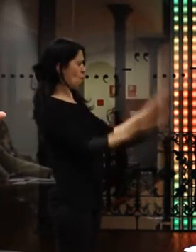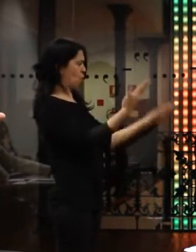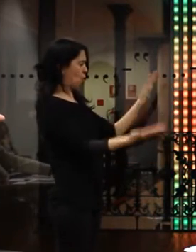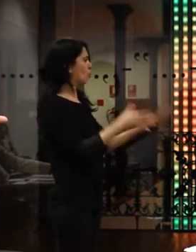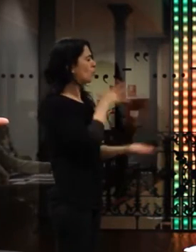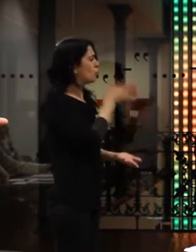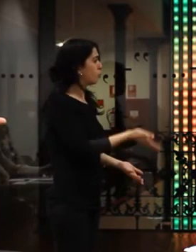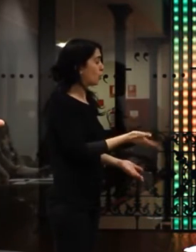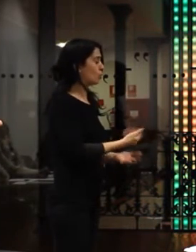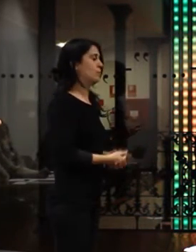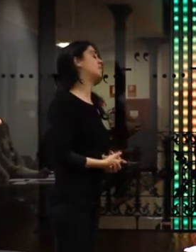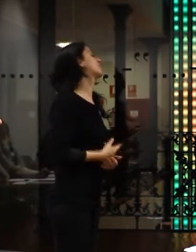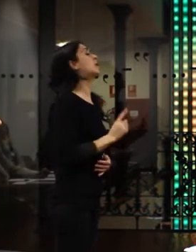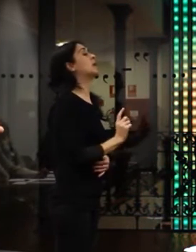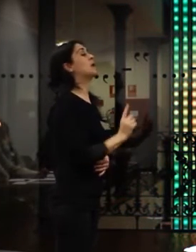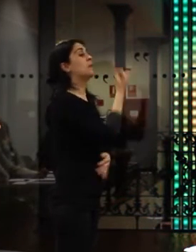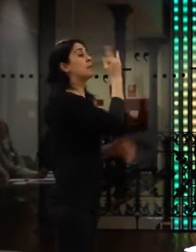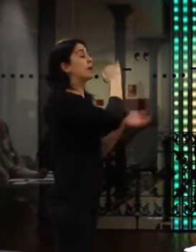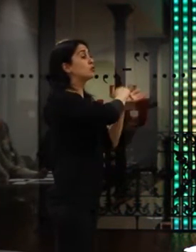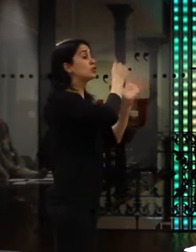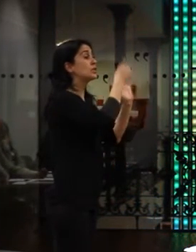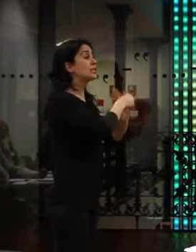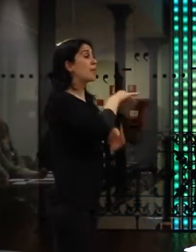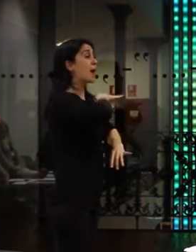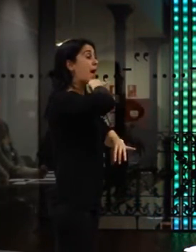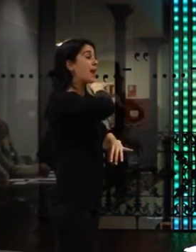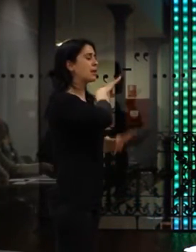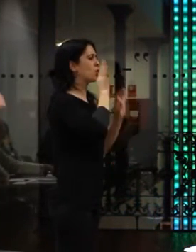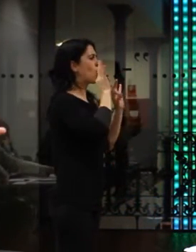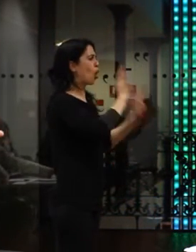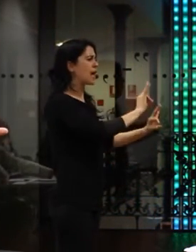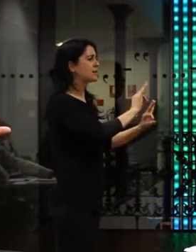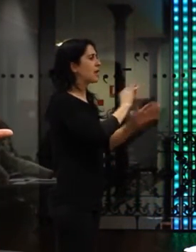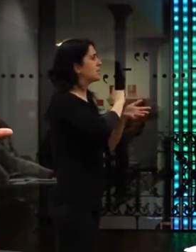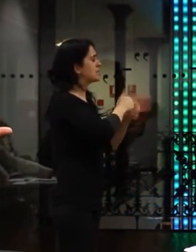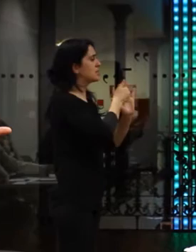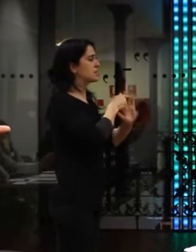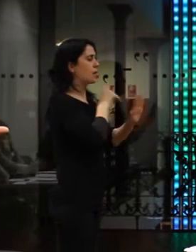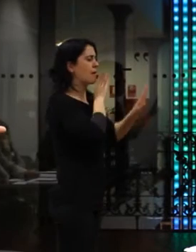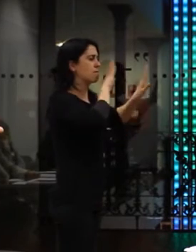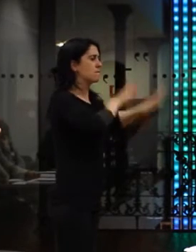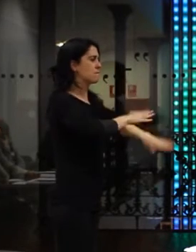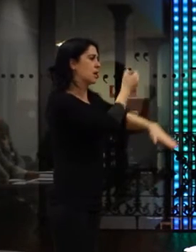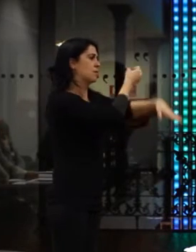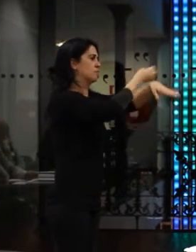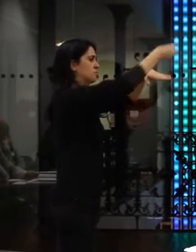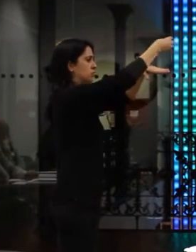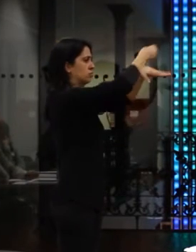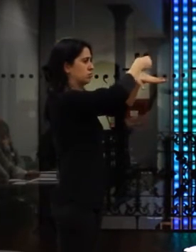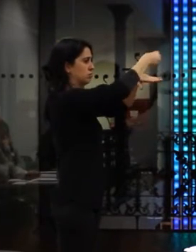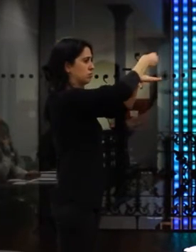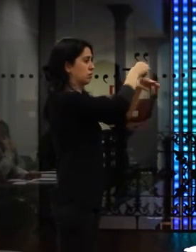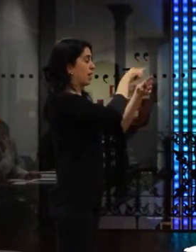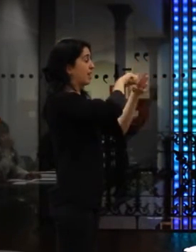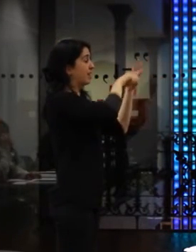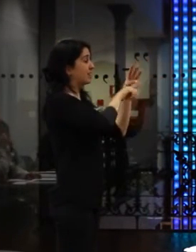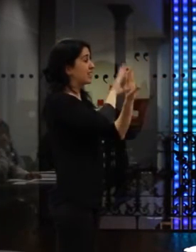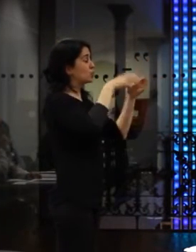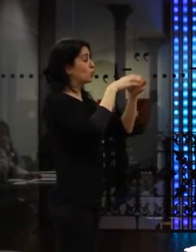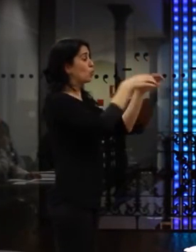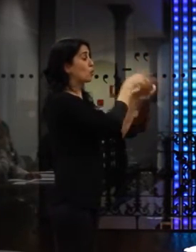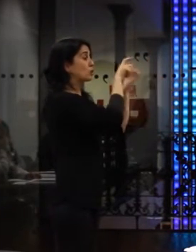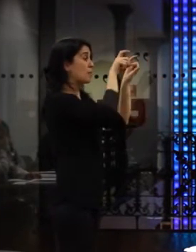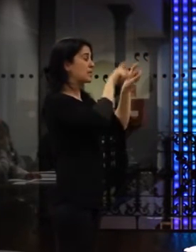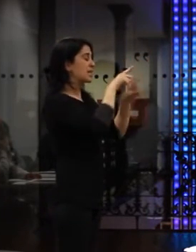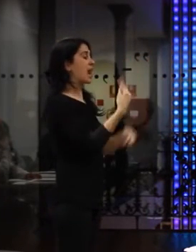sistema eléctrico es un sistema oligopólico. Solamente 3 grupos empresariales, Gas Natural, Endesa e Iberdrola,